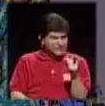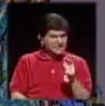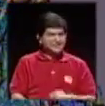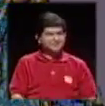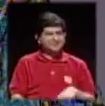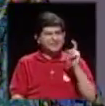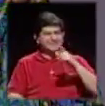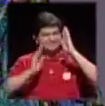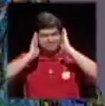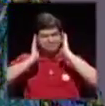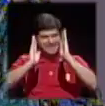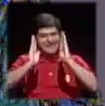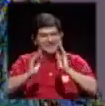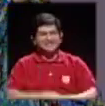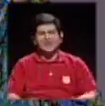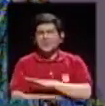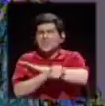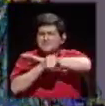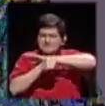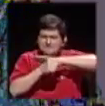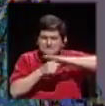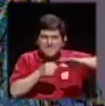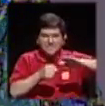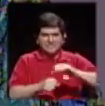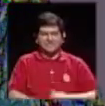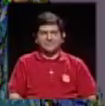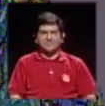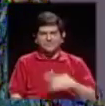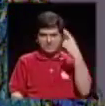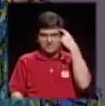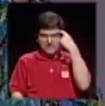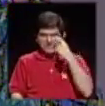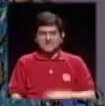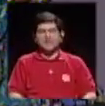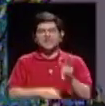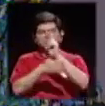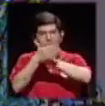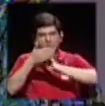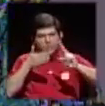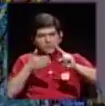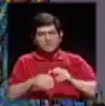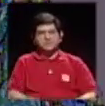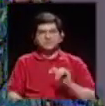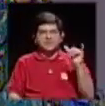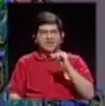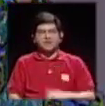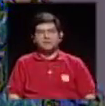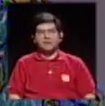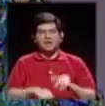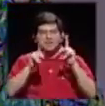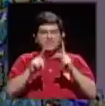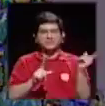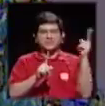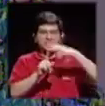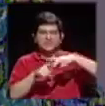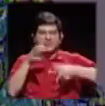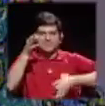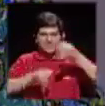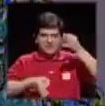debe abordar en su integralidad, ¿verdad? Tanto de la academia, tanto de los operadores de